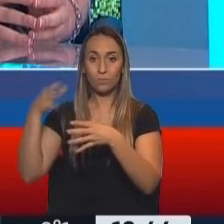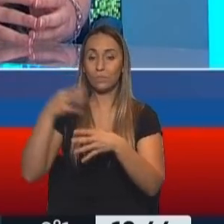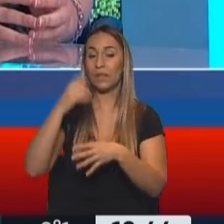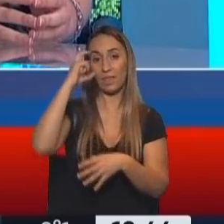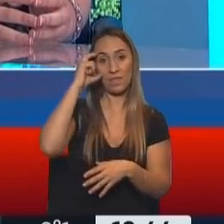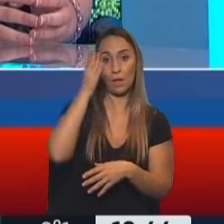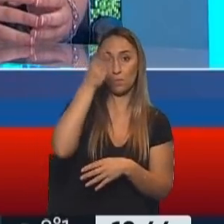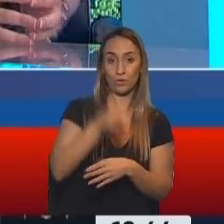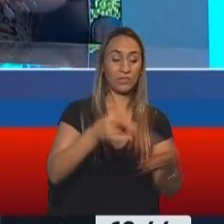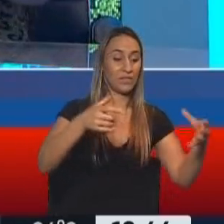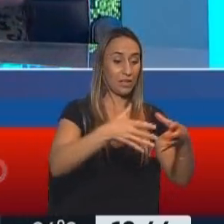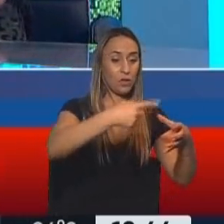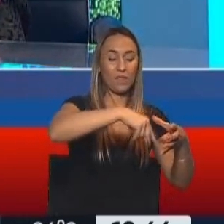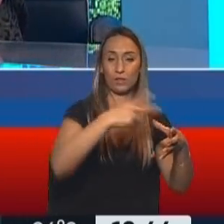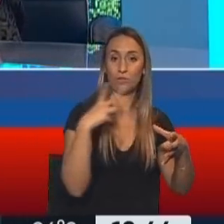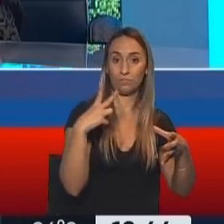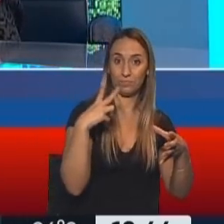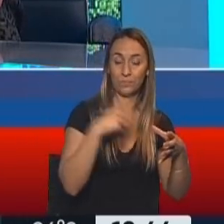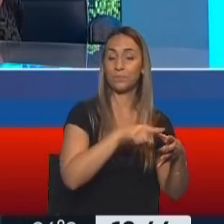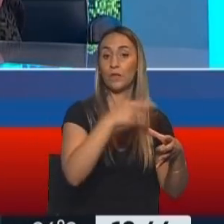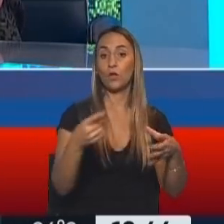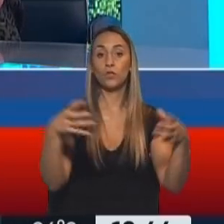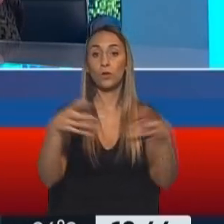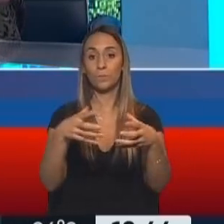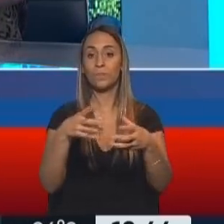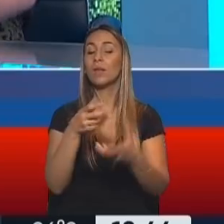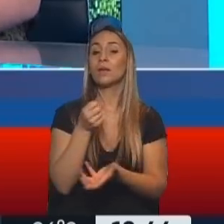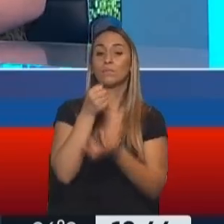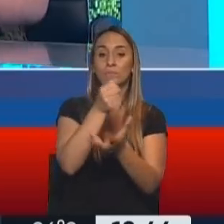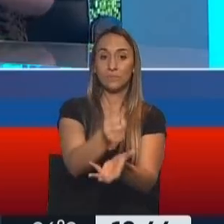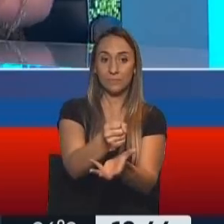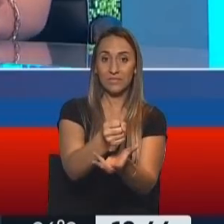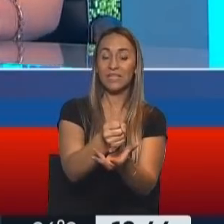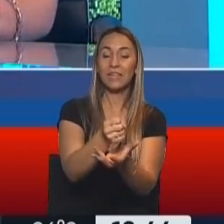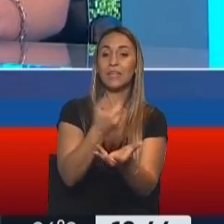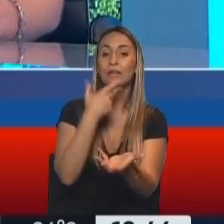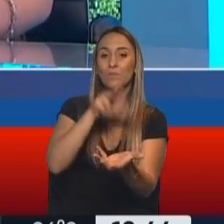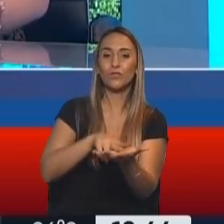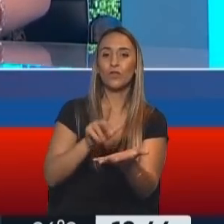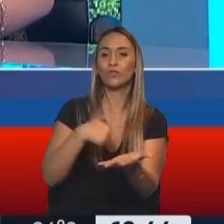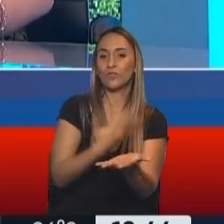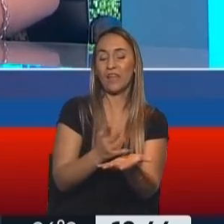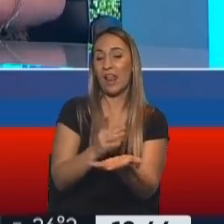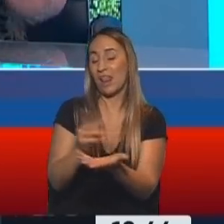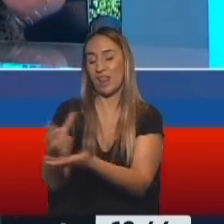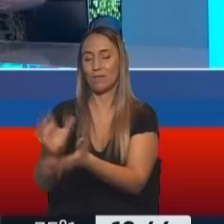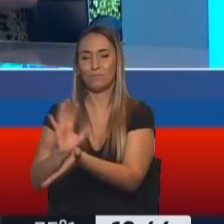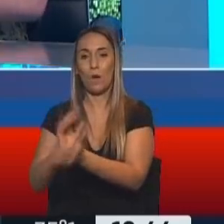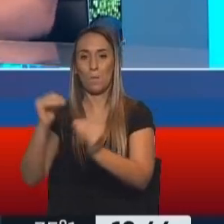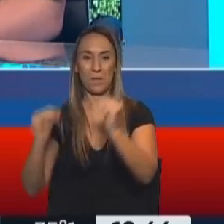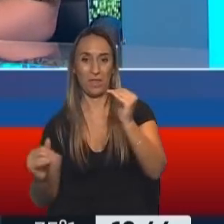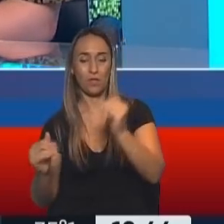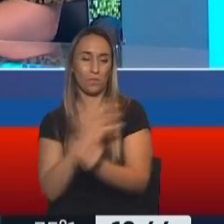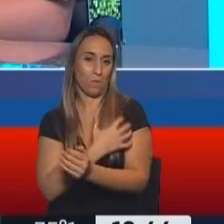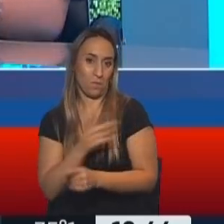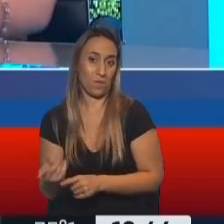10% de la población de mayores ingresos, luego quienes cobran la tarifa social y luego, bueno, los que estén en el medio, ¿no? De eso, bueno, y a partir de ahí, a